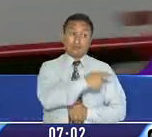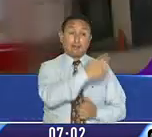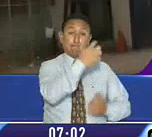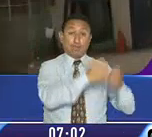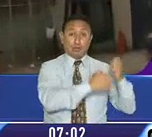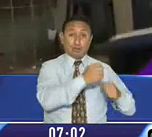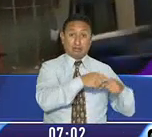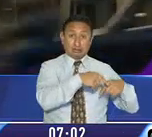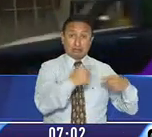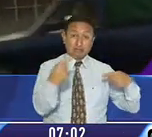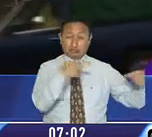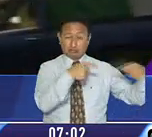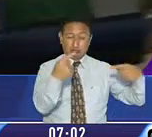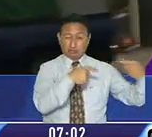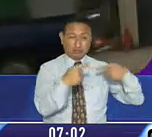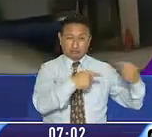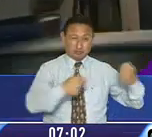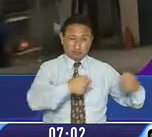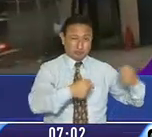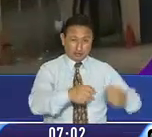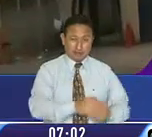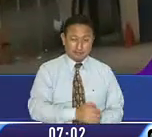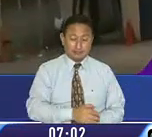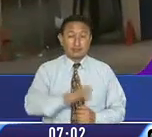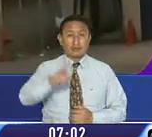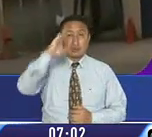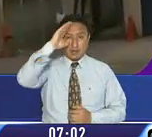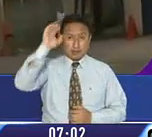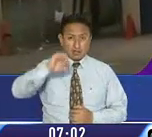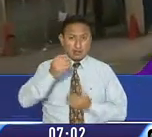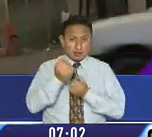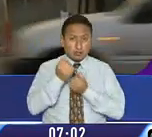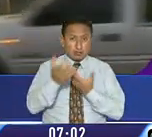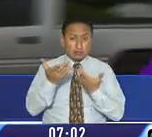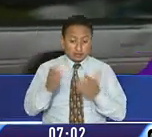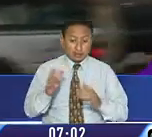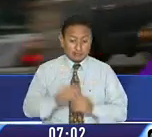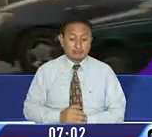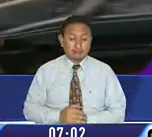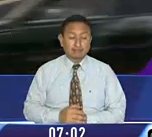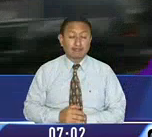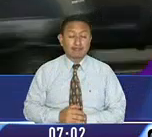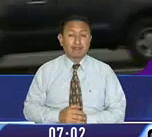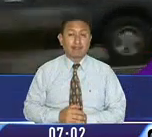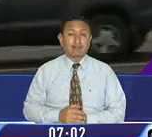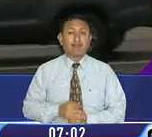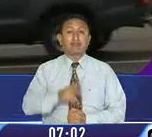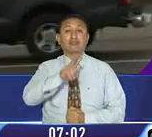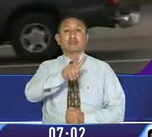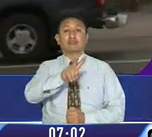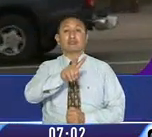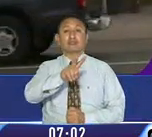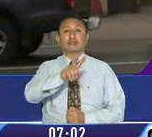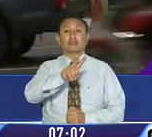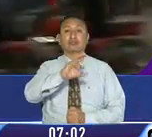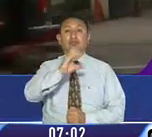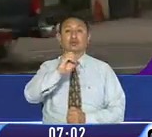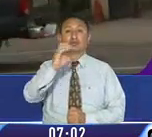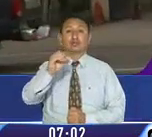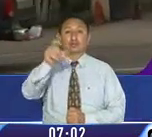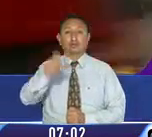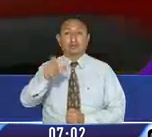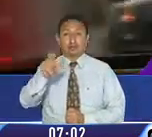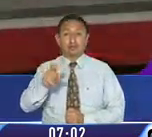la cárcel de Bellavista, la policía informó que ya se han logrado recuperar a 200 presos que